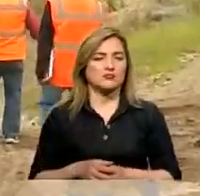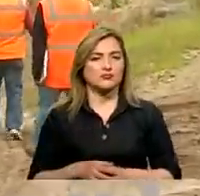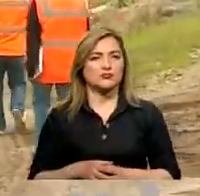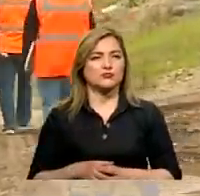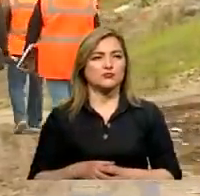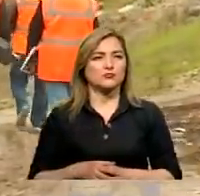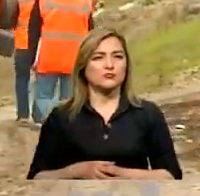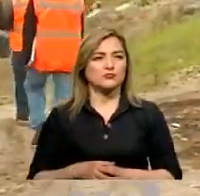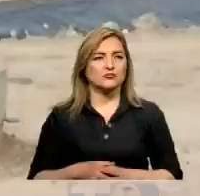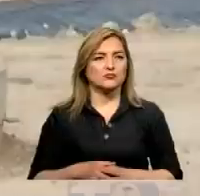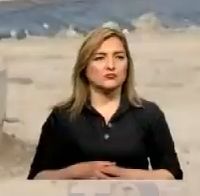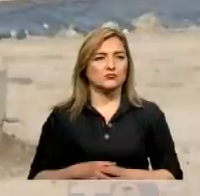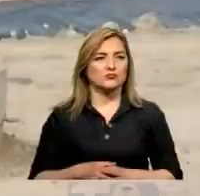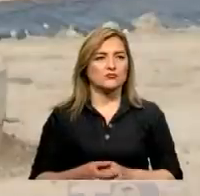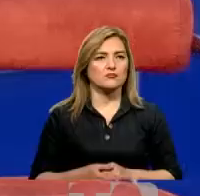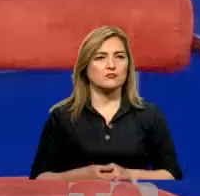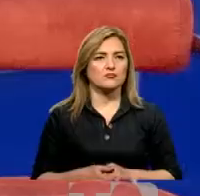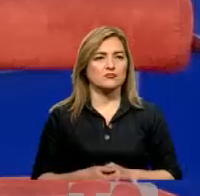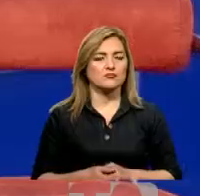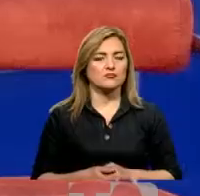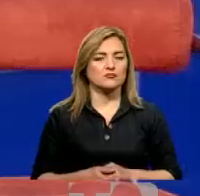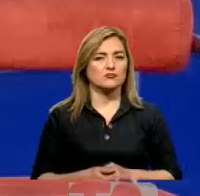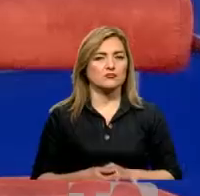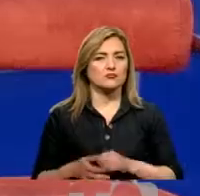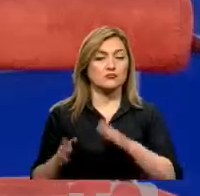En Quito, Stephanie Paz, 24 horas.